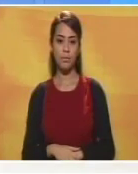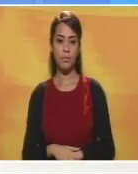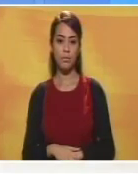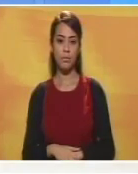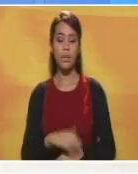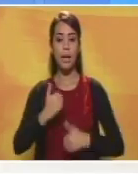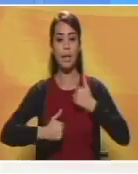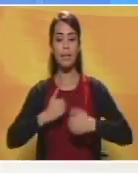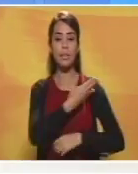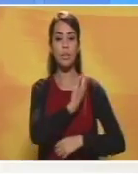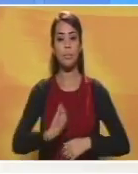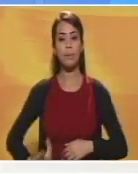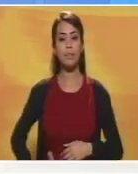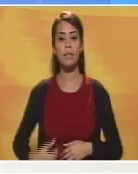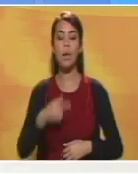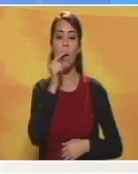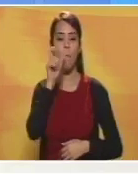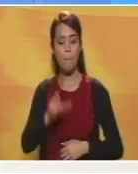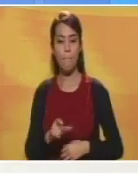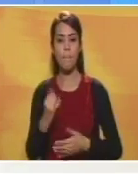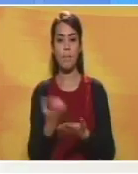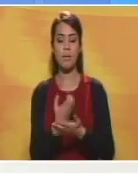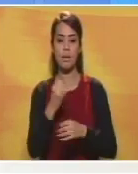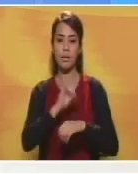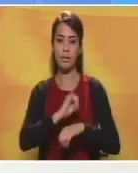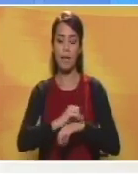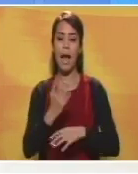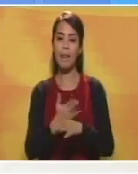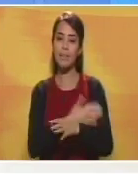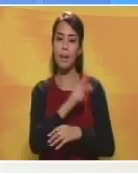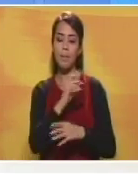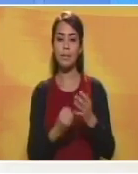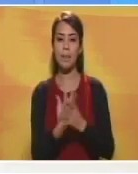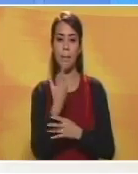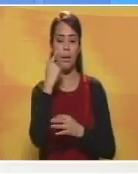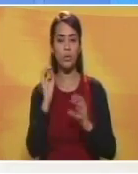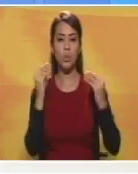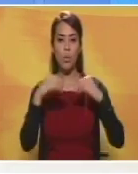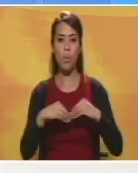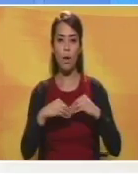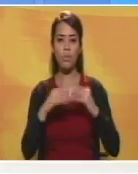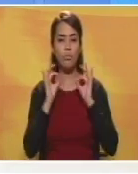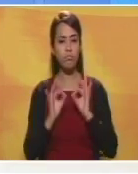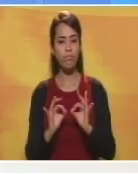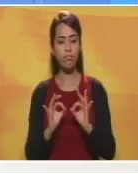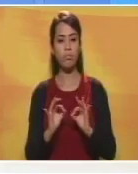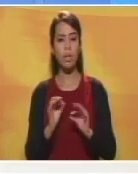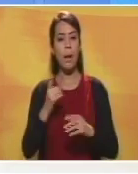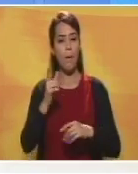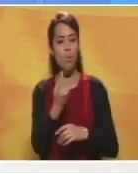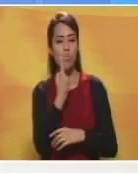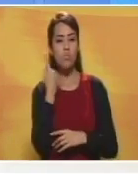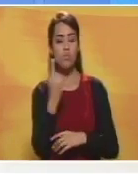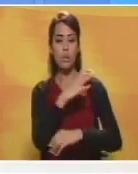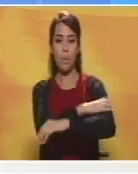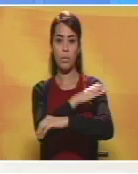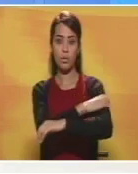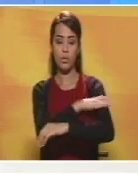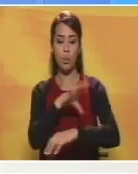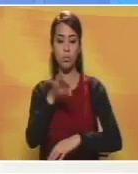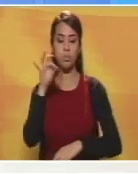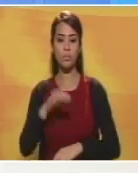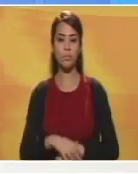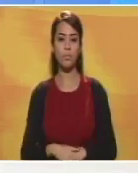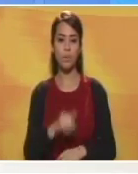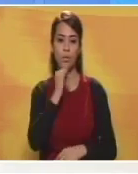El candidato presidencial Javier Bertucci no descartó que antes del 20 de mayo se llegue a un acuerdo para definir un aspirante único de oposición.